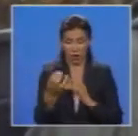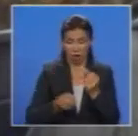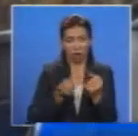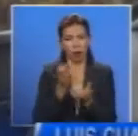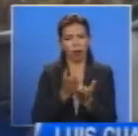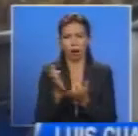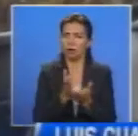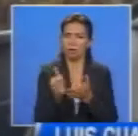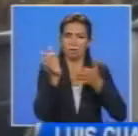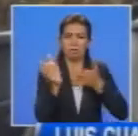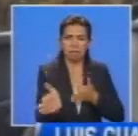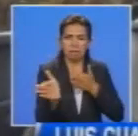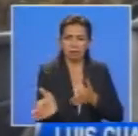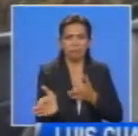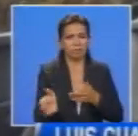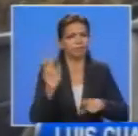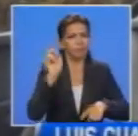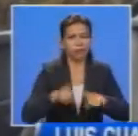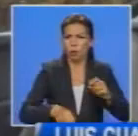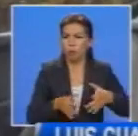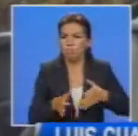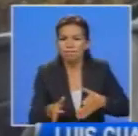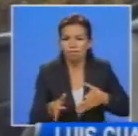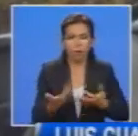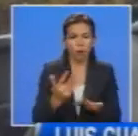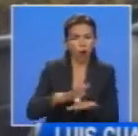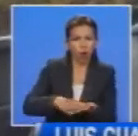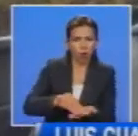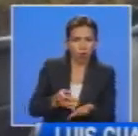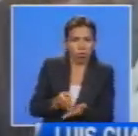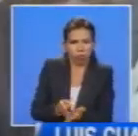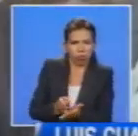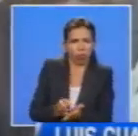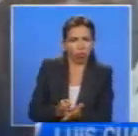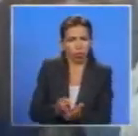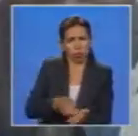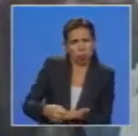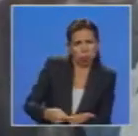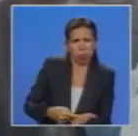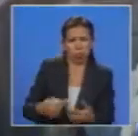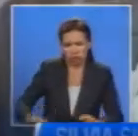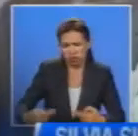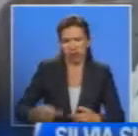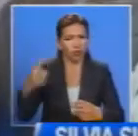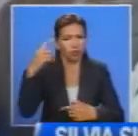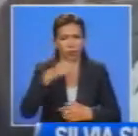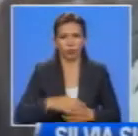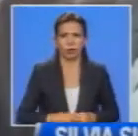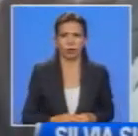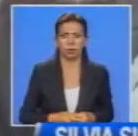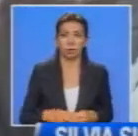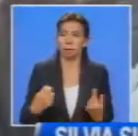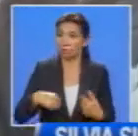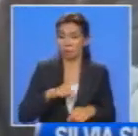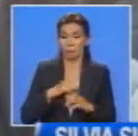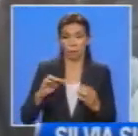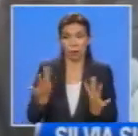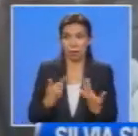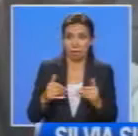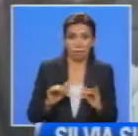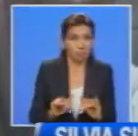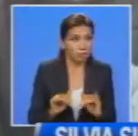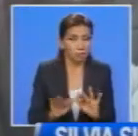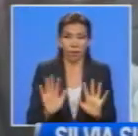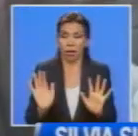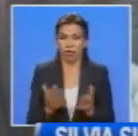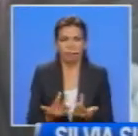4 vehículos en el lugar que se encontraban sin poder salir. Nos llama, señorita, no puedo salir, entonces salimos todos y a Dios gracias, la policía